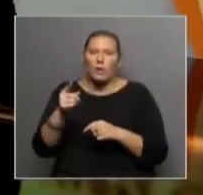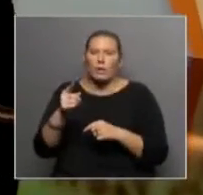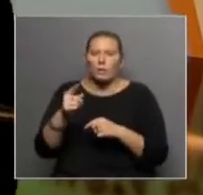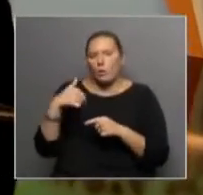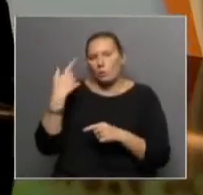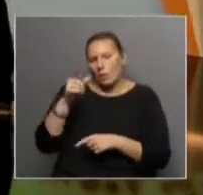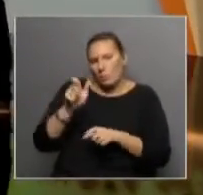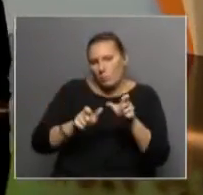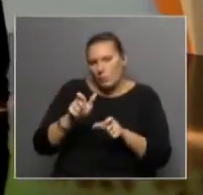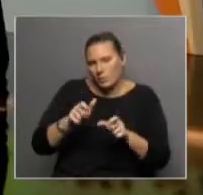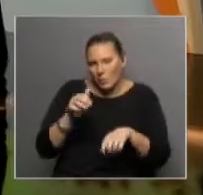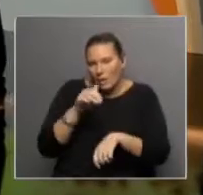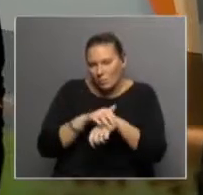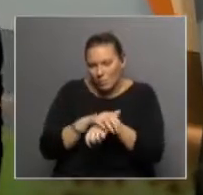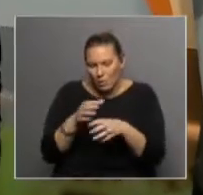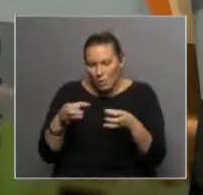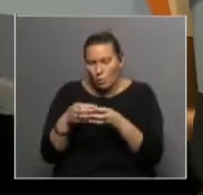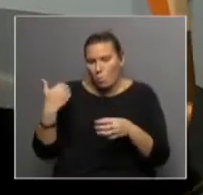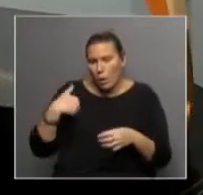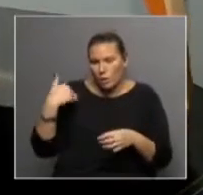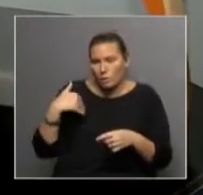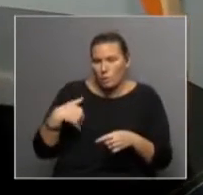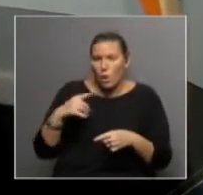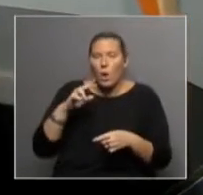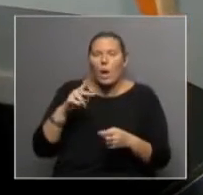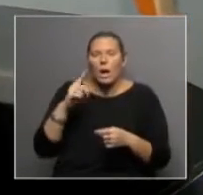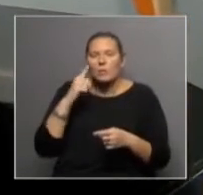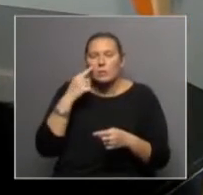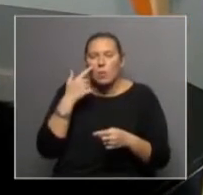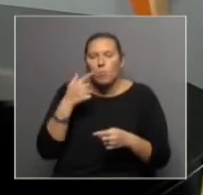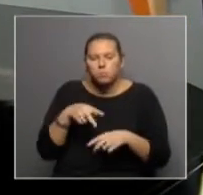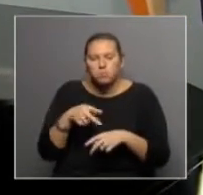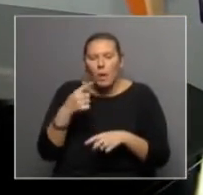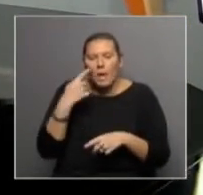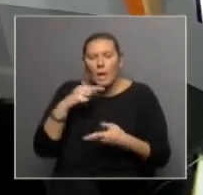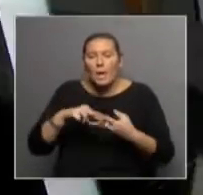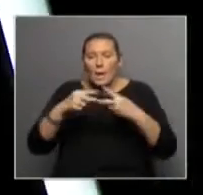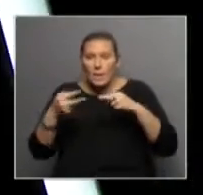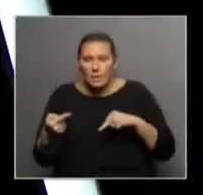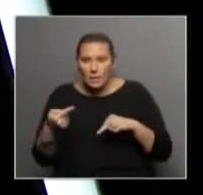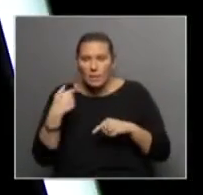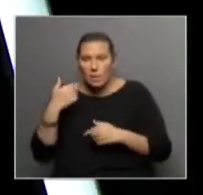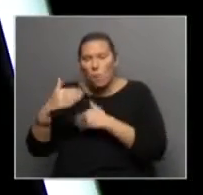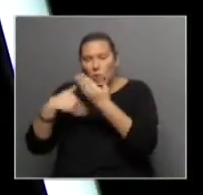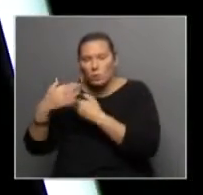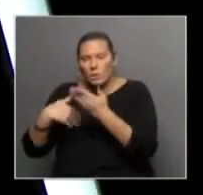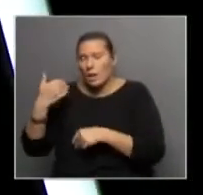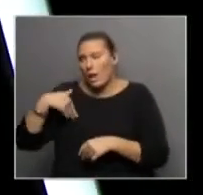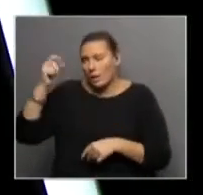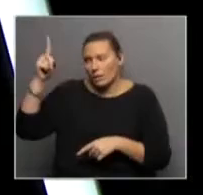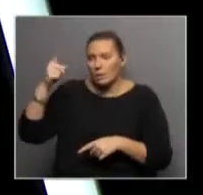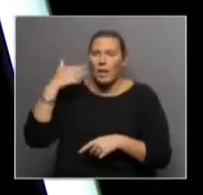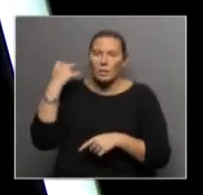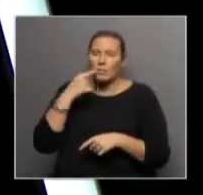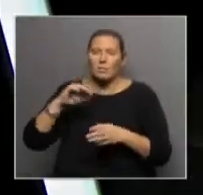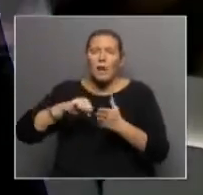suceden en el equipo argentino, es permanente. De hecho, las muestras genéticas que se obtienen en Uruguay se procesan en Argentina en ese banco de datos grande del que